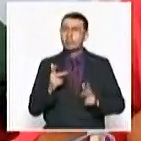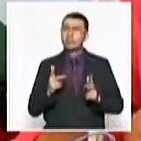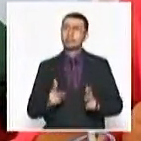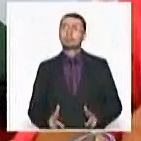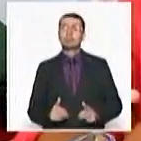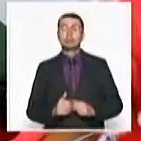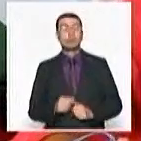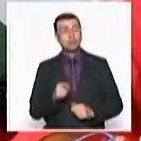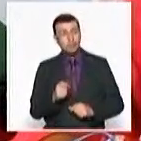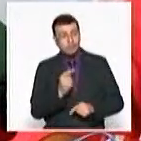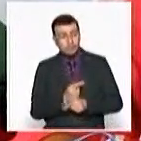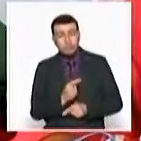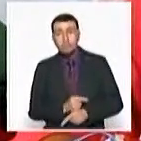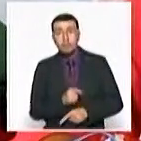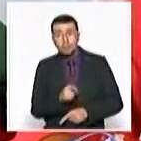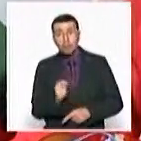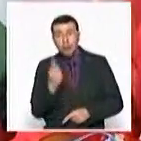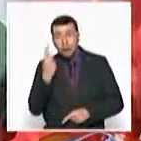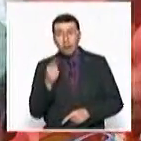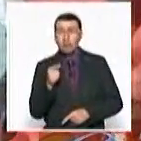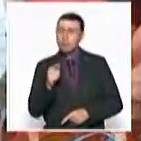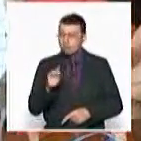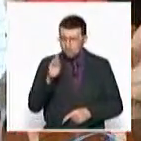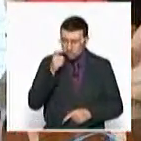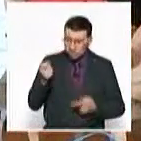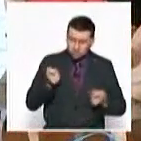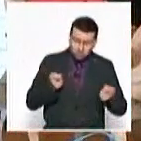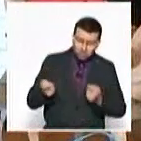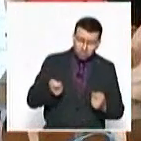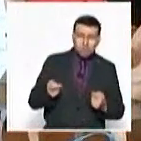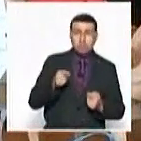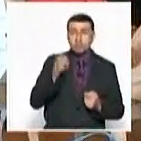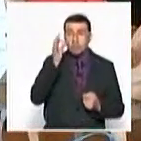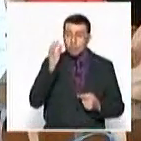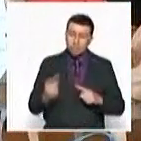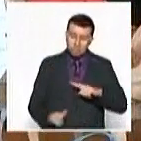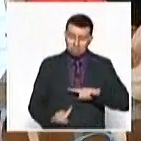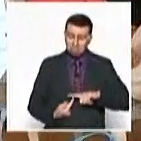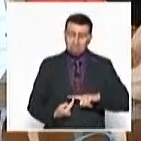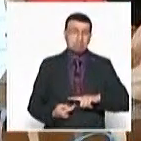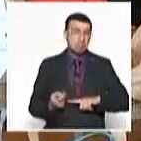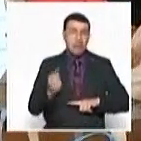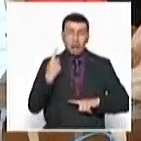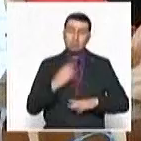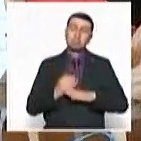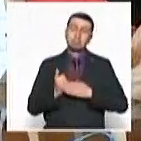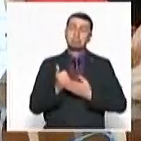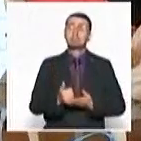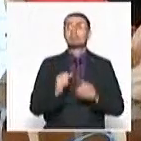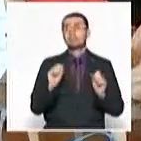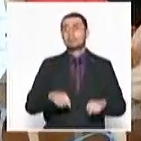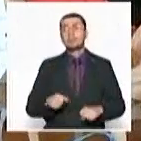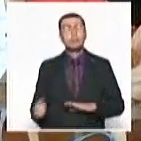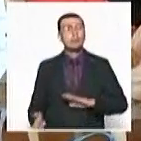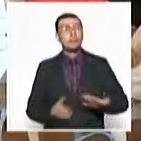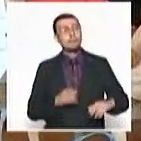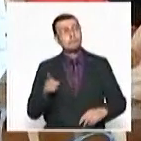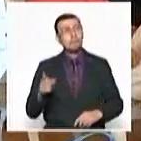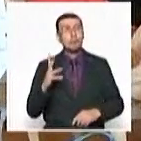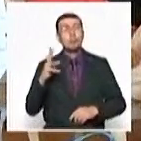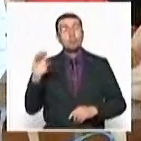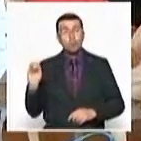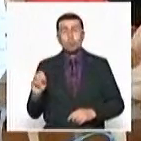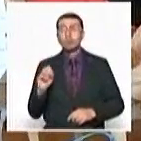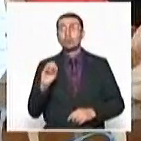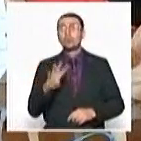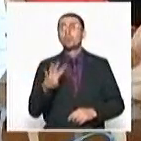casos habría que mirar qué método de barrera con un dispositivo de más se pueda utilizar en esta paciente. Mi esposo tiene 44 años y